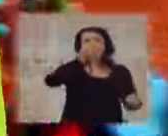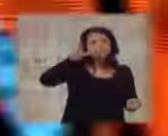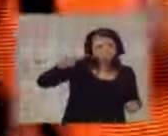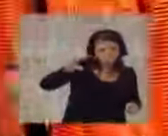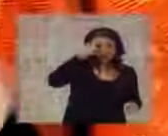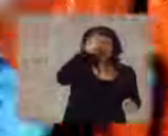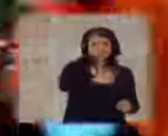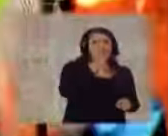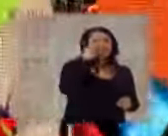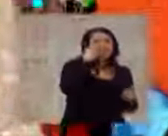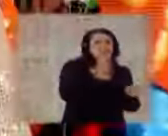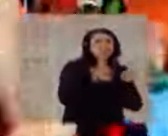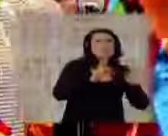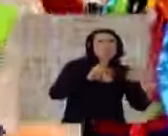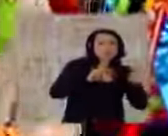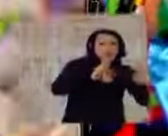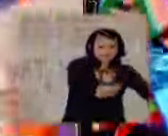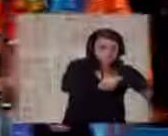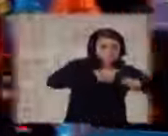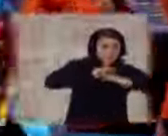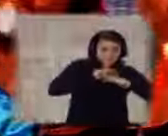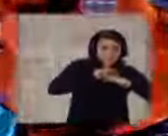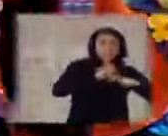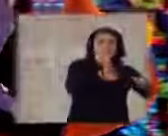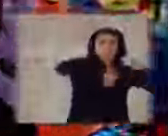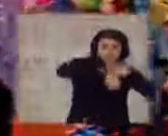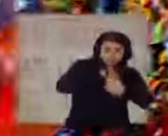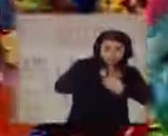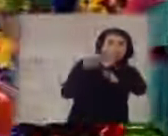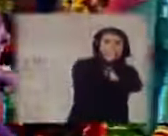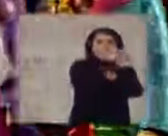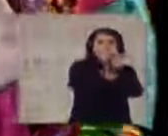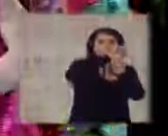de suerte, tanto en el fútbol, en las murgas y más sol.